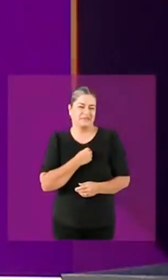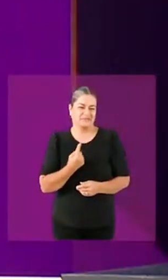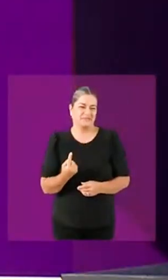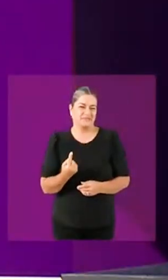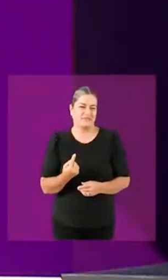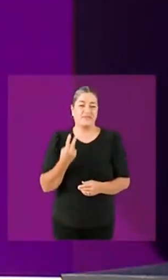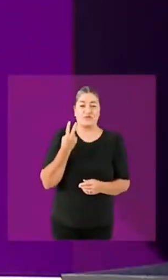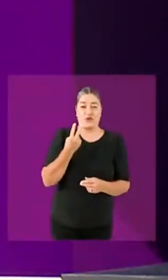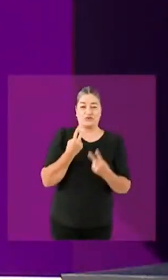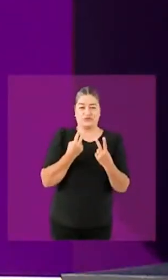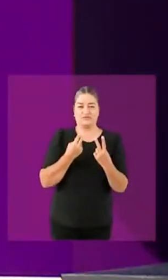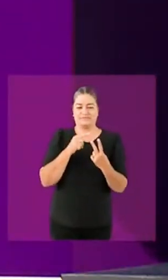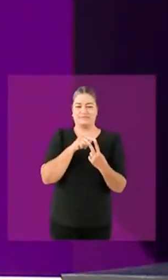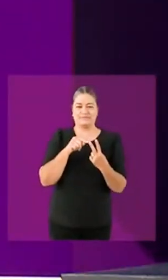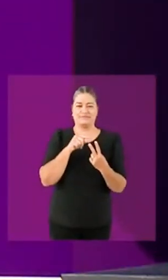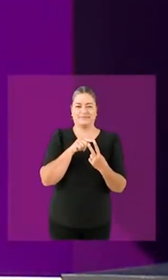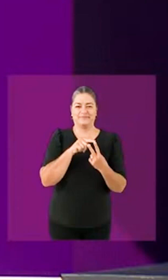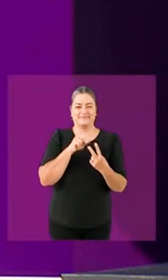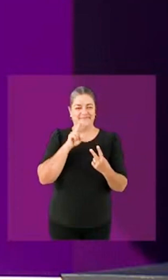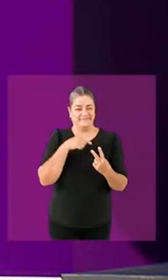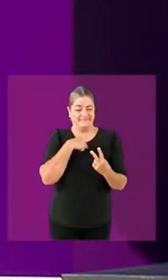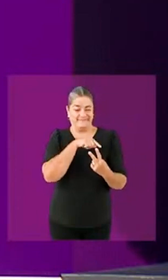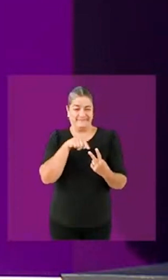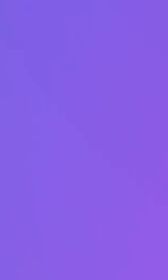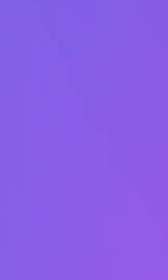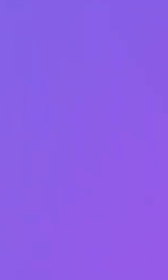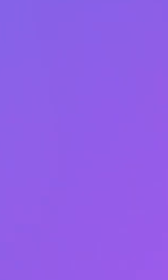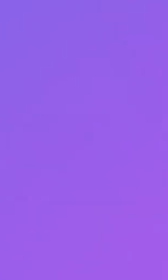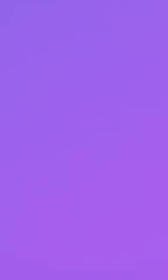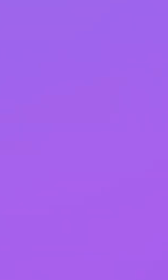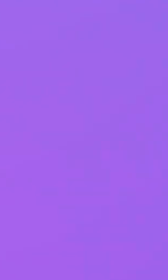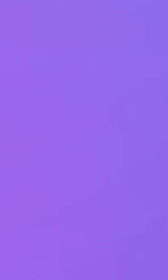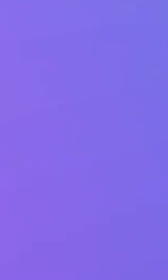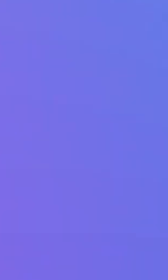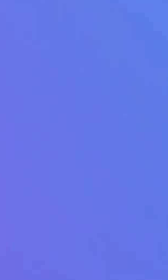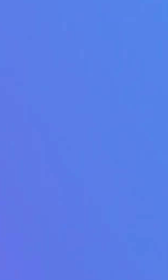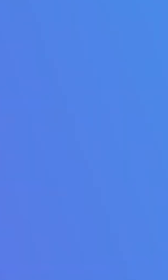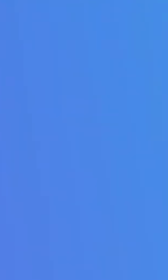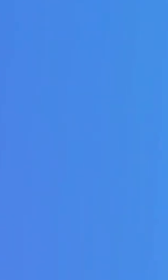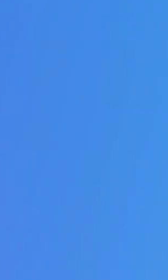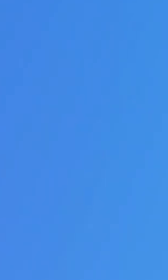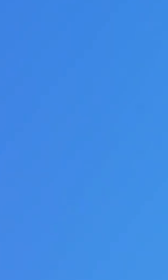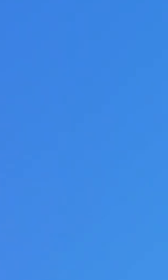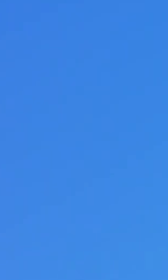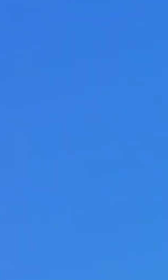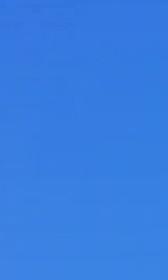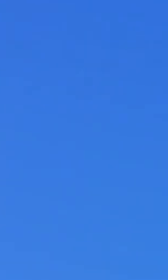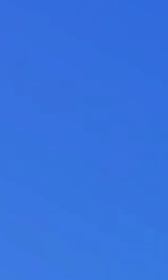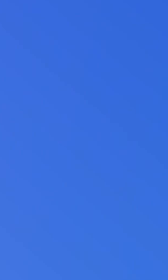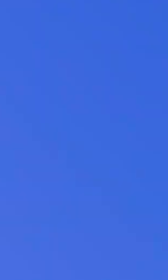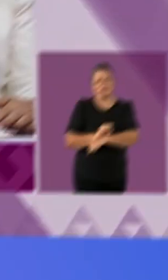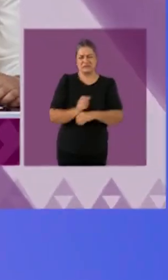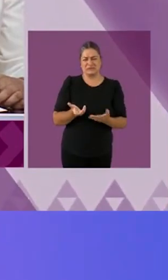que Jorge Álvarez Máynez realmente era un payaso que servía como esquirola morena. El punto central aquí es, creo que fue muy lamentable lo sucedido